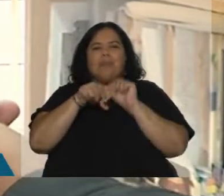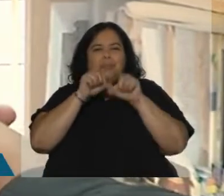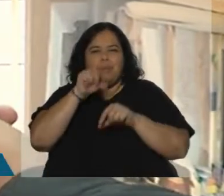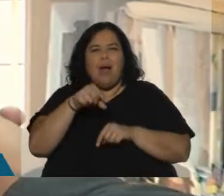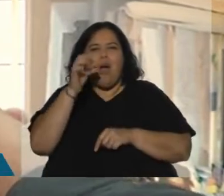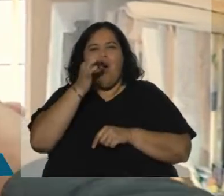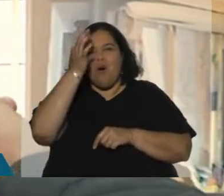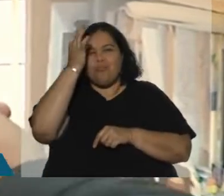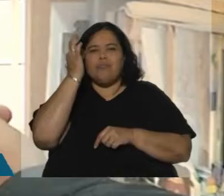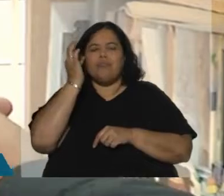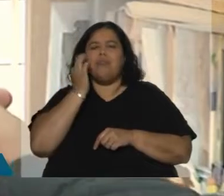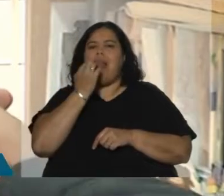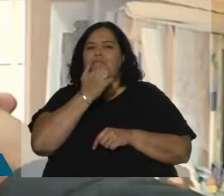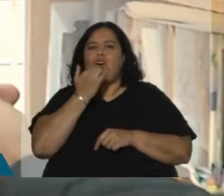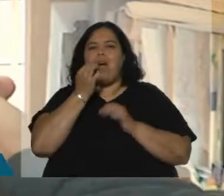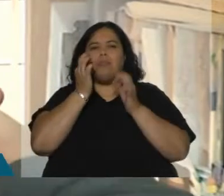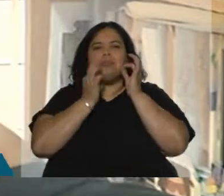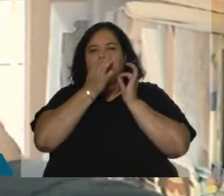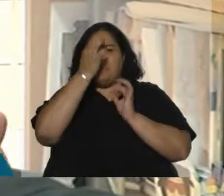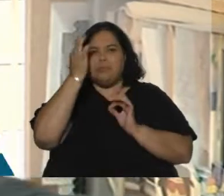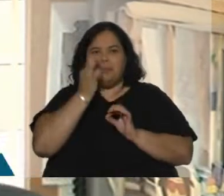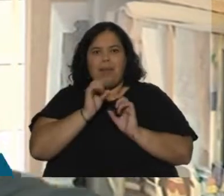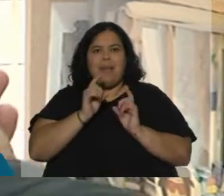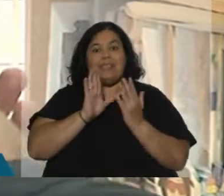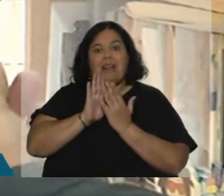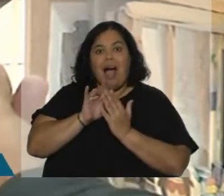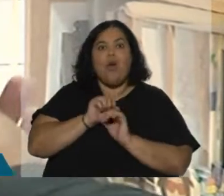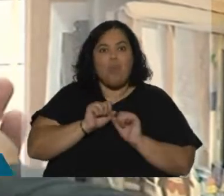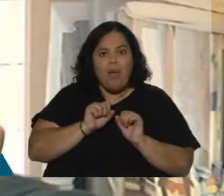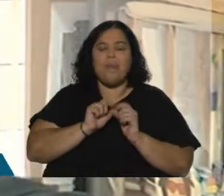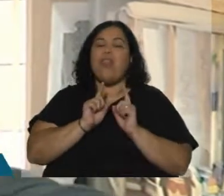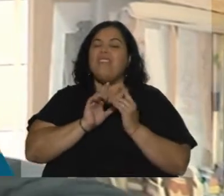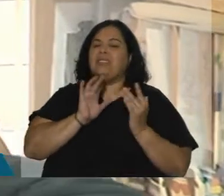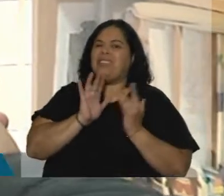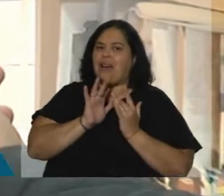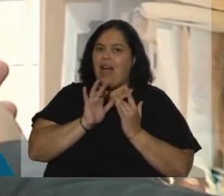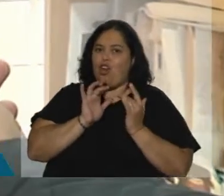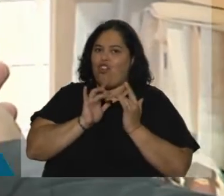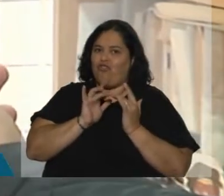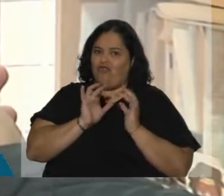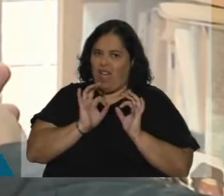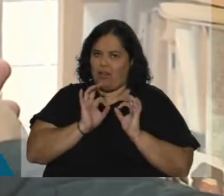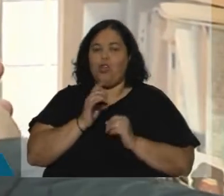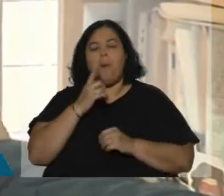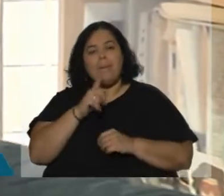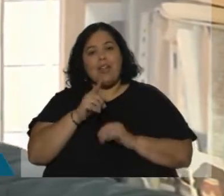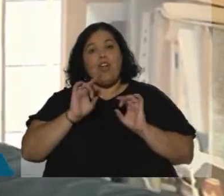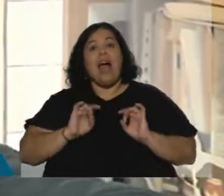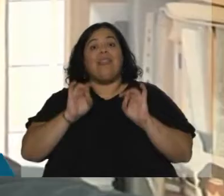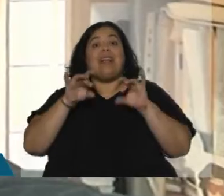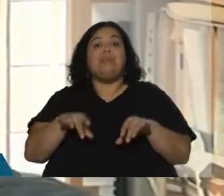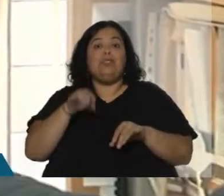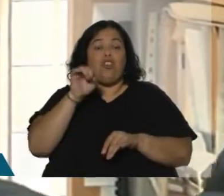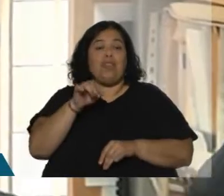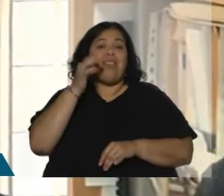nivel del rostro de la boca con alguien también cercano así que haber un contacto cercano igual este la transmisión de la viruela del mono